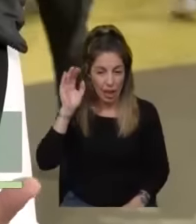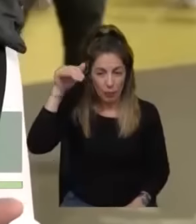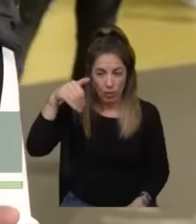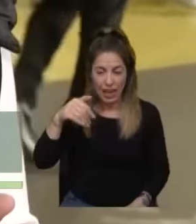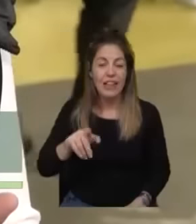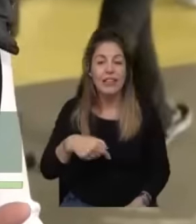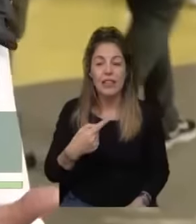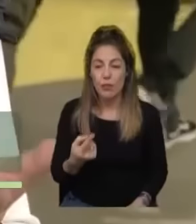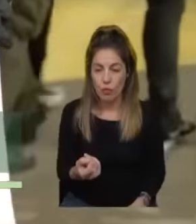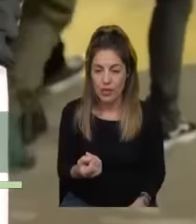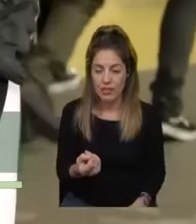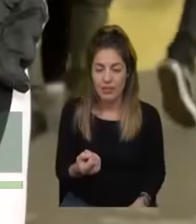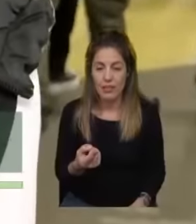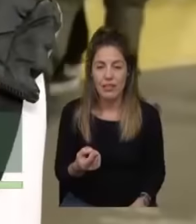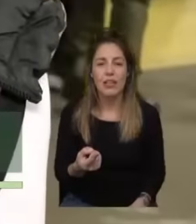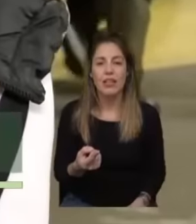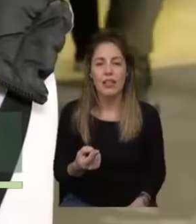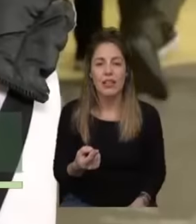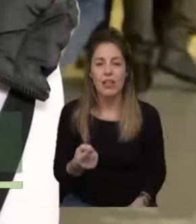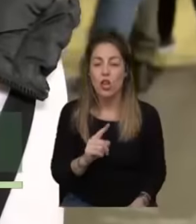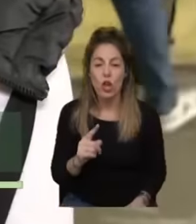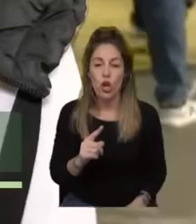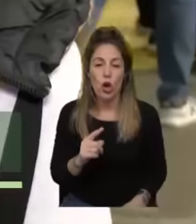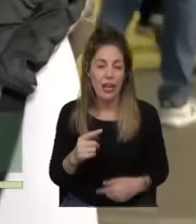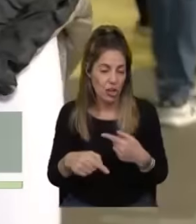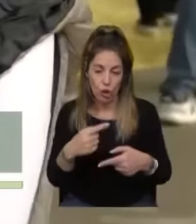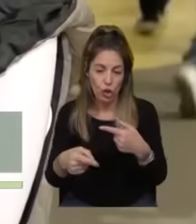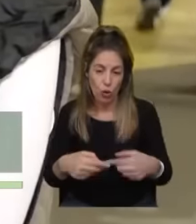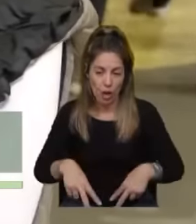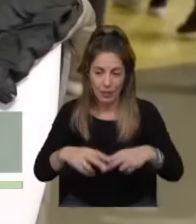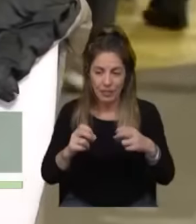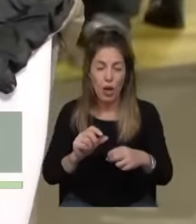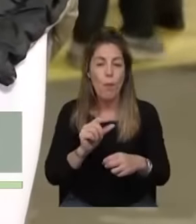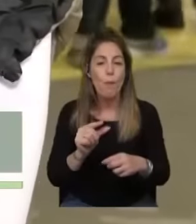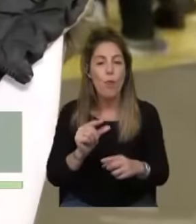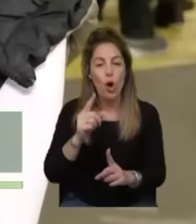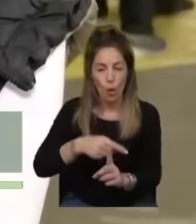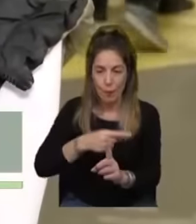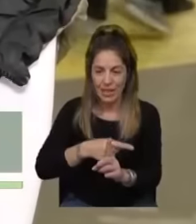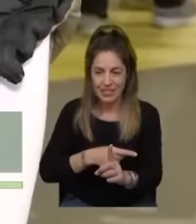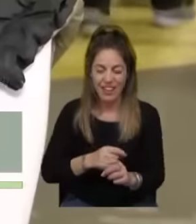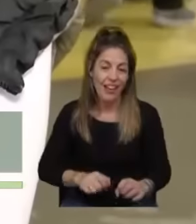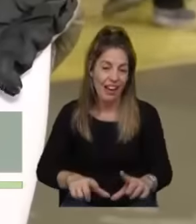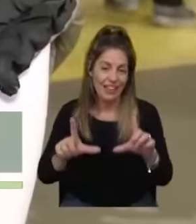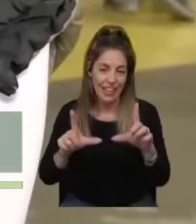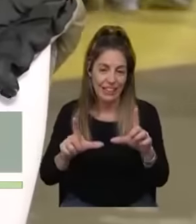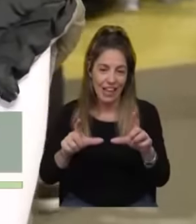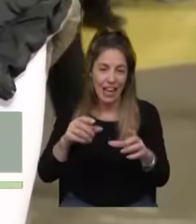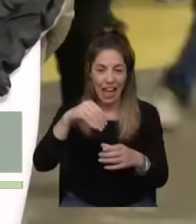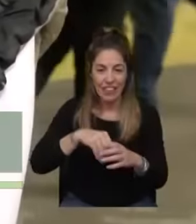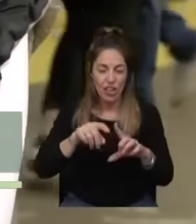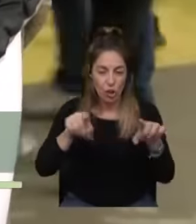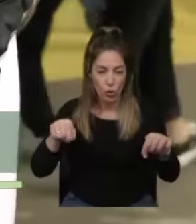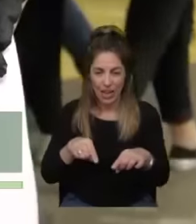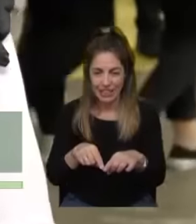que después haya dejado de llevar esa causa y a los poquitos meses sea candidata en una lista del